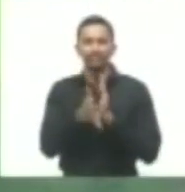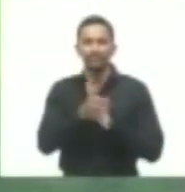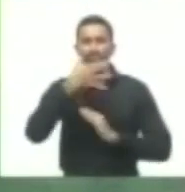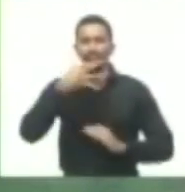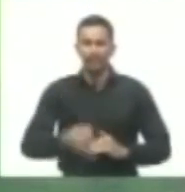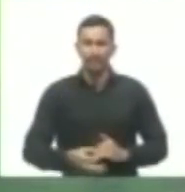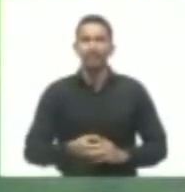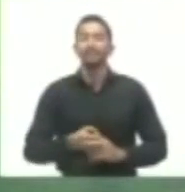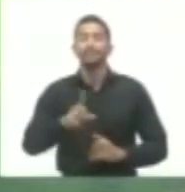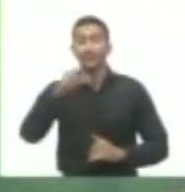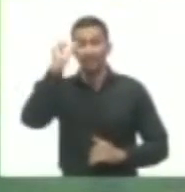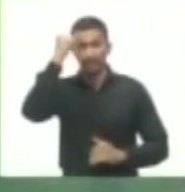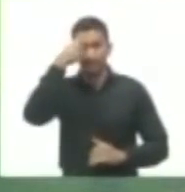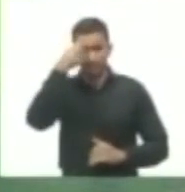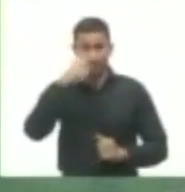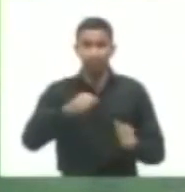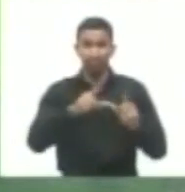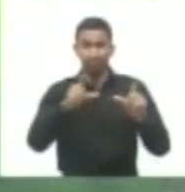en nuestro canal aliado, es